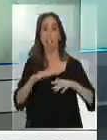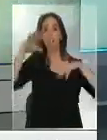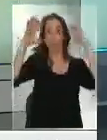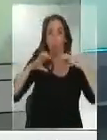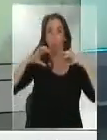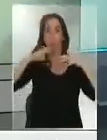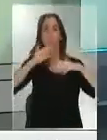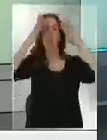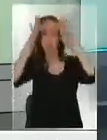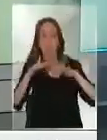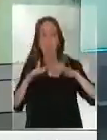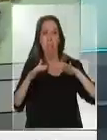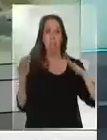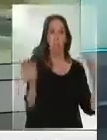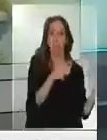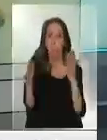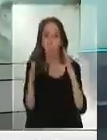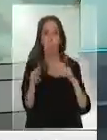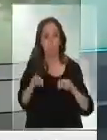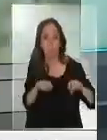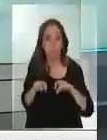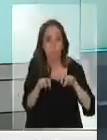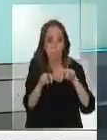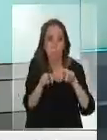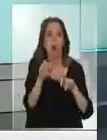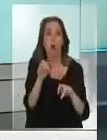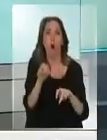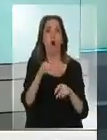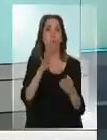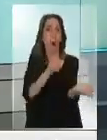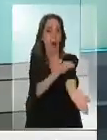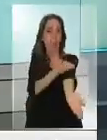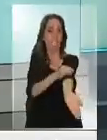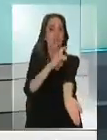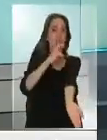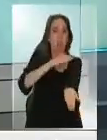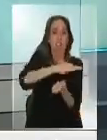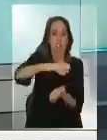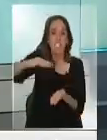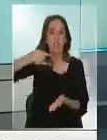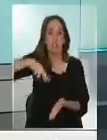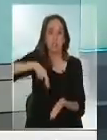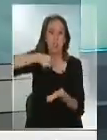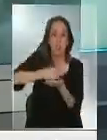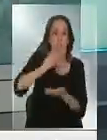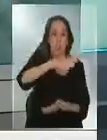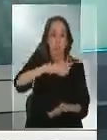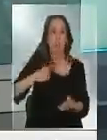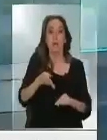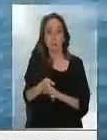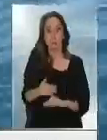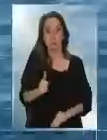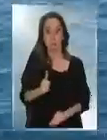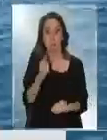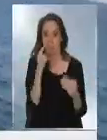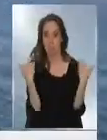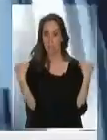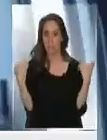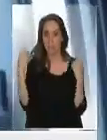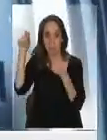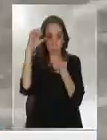territorio. Revisemos el informe de Guillermo Toro, a quien le permitieron estar en uno de sus entrenamientos.